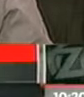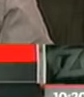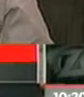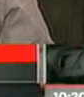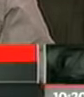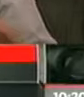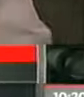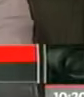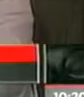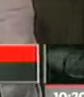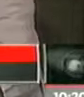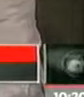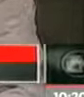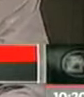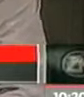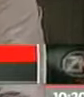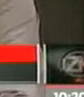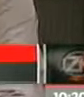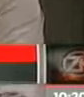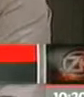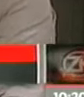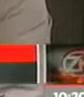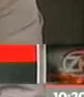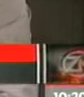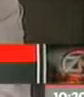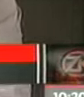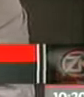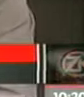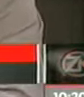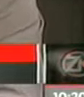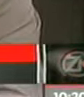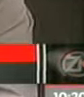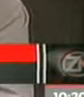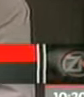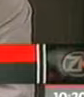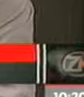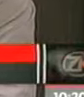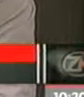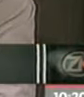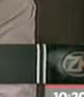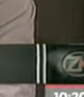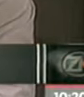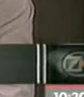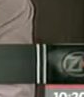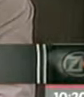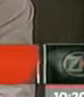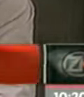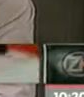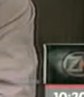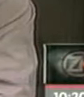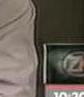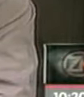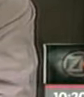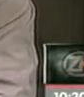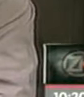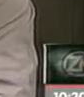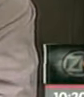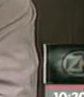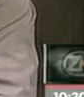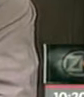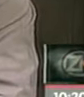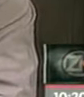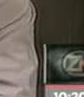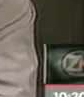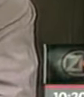a ver. Empezamos nosotros con Zurda Conducta, con la zurda de Chávez, como todos los jueves y los viernes. Pendiente y vista. Bueno,